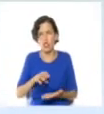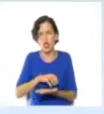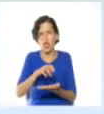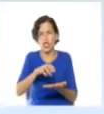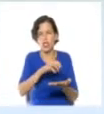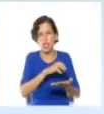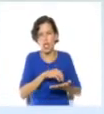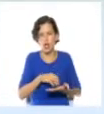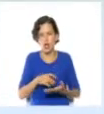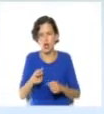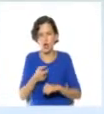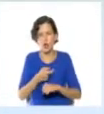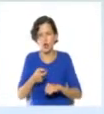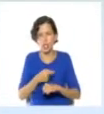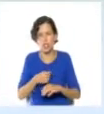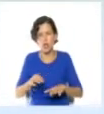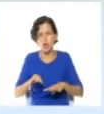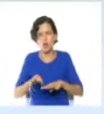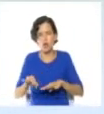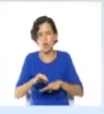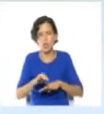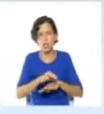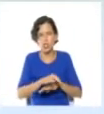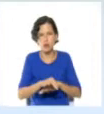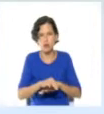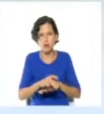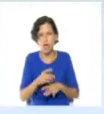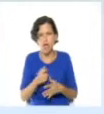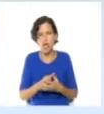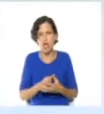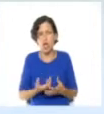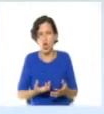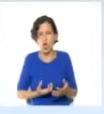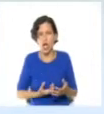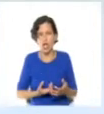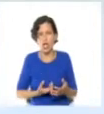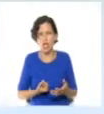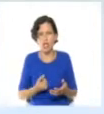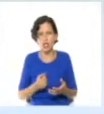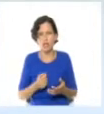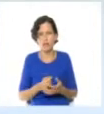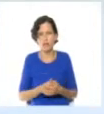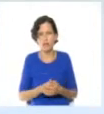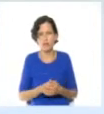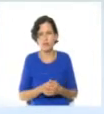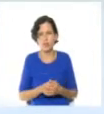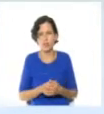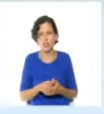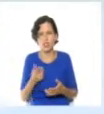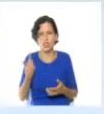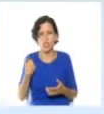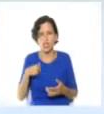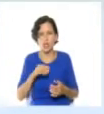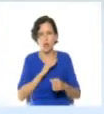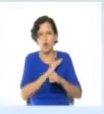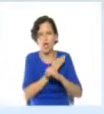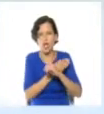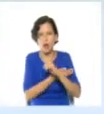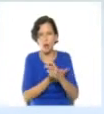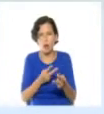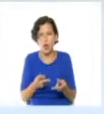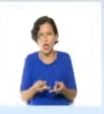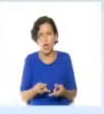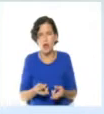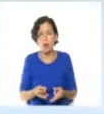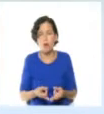Y municipal y local vamos a trabajar lo que son los alcaldes y las alcaldías. Tenemos el poder moral